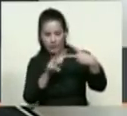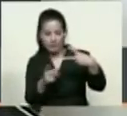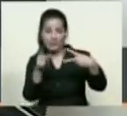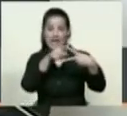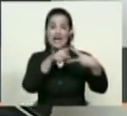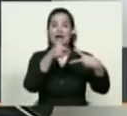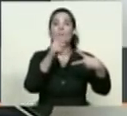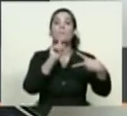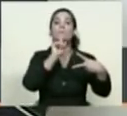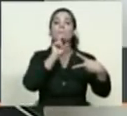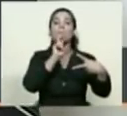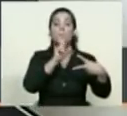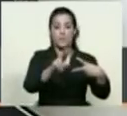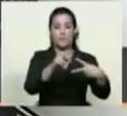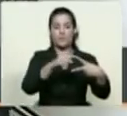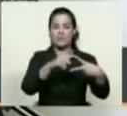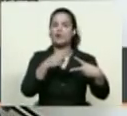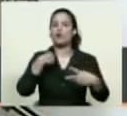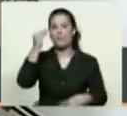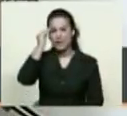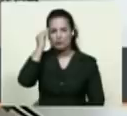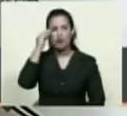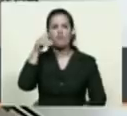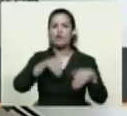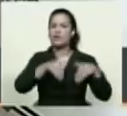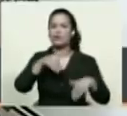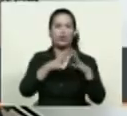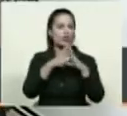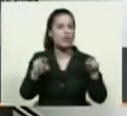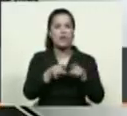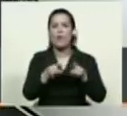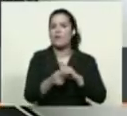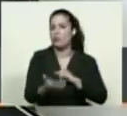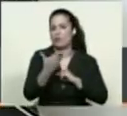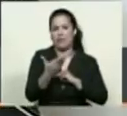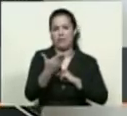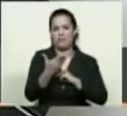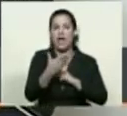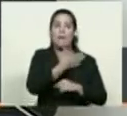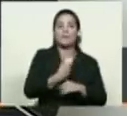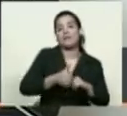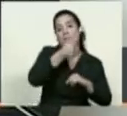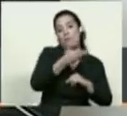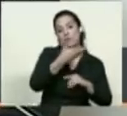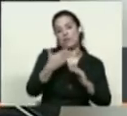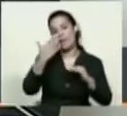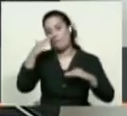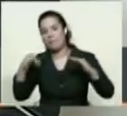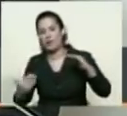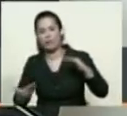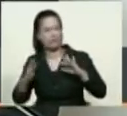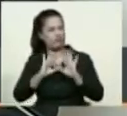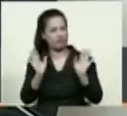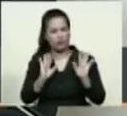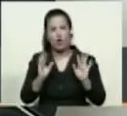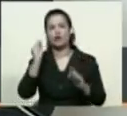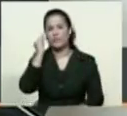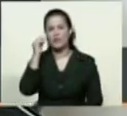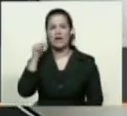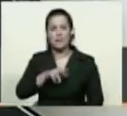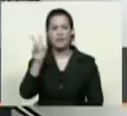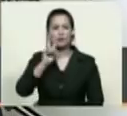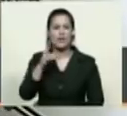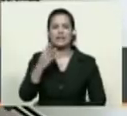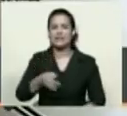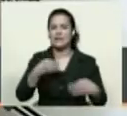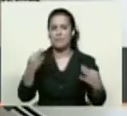estratégica, porque en Venezuela ya es costumbre y en tiempos de revolución bolivariana que las graves tensiones sociales o políticas que se